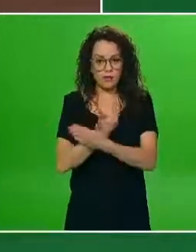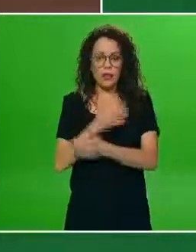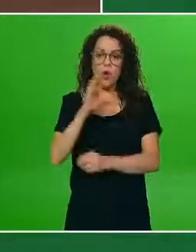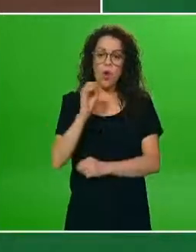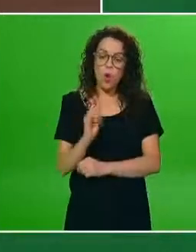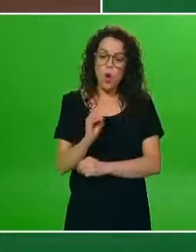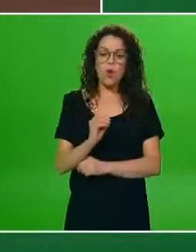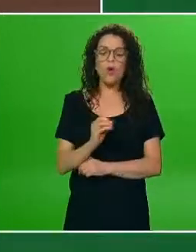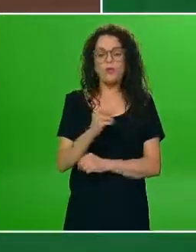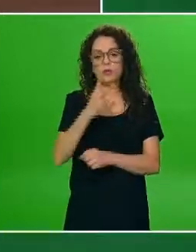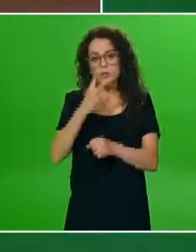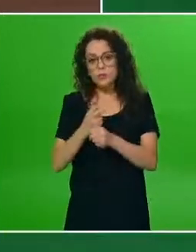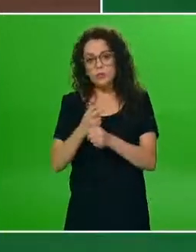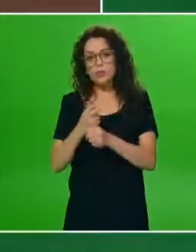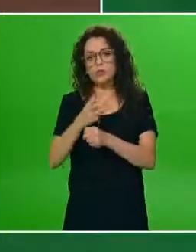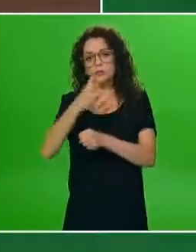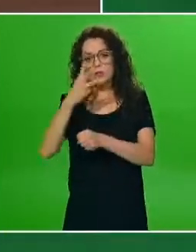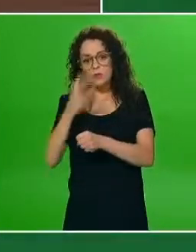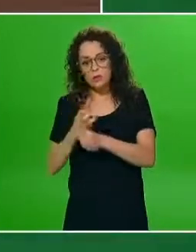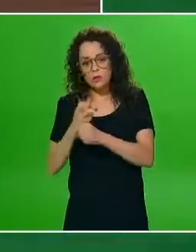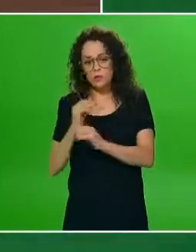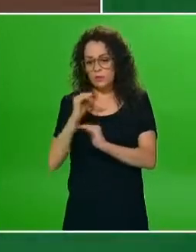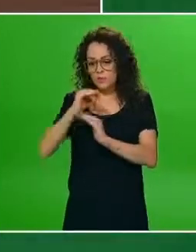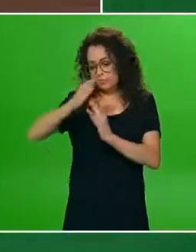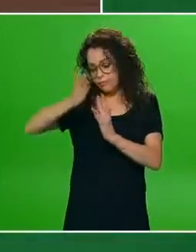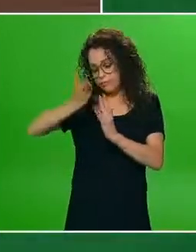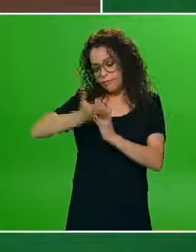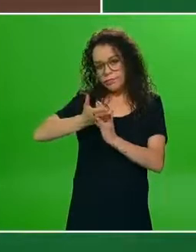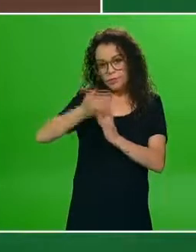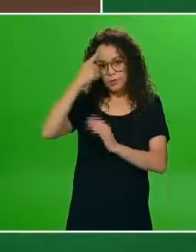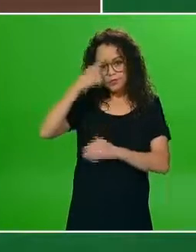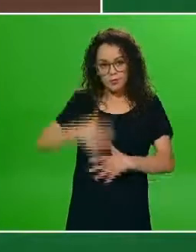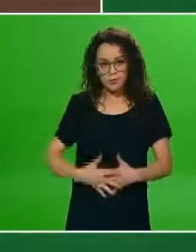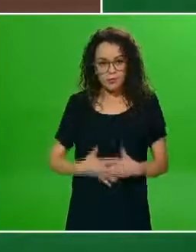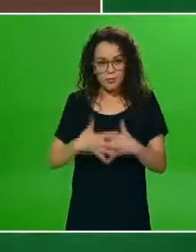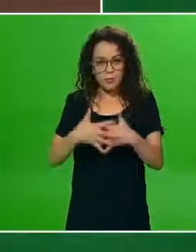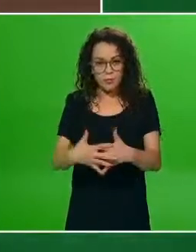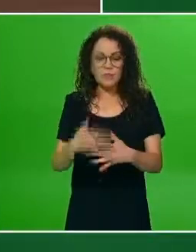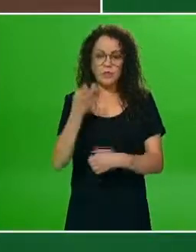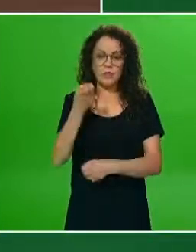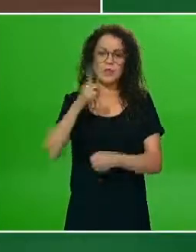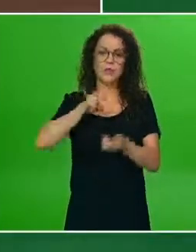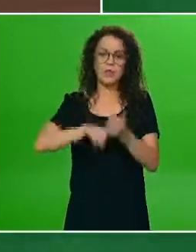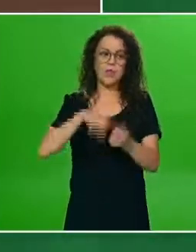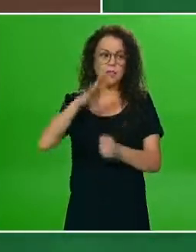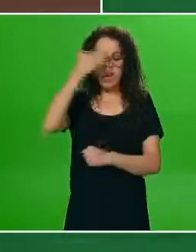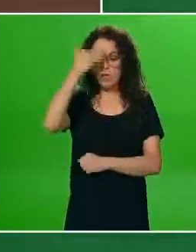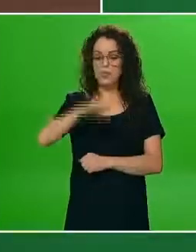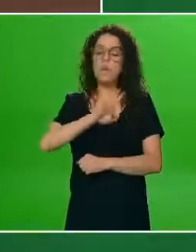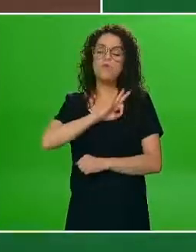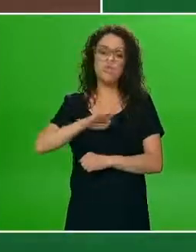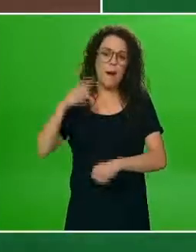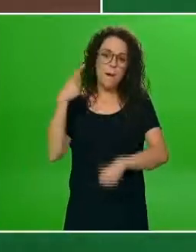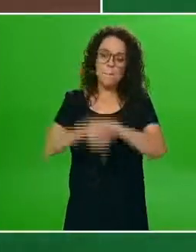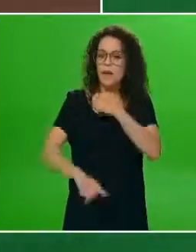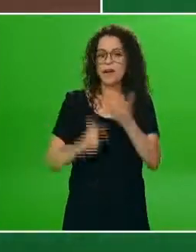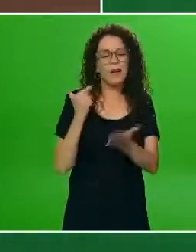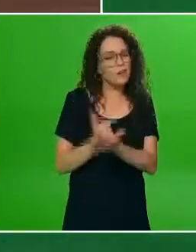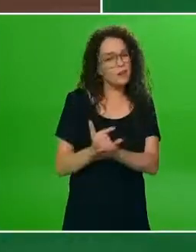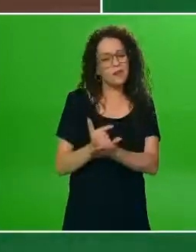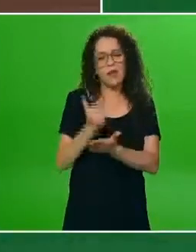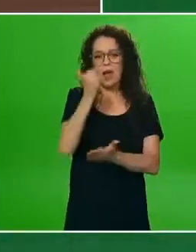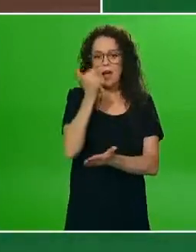tercer trimestre de embarazo, que es donde más se ha encontrado el aumento de riesgo de gravedad. Entonces, por